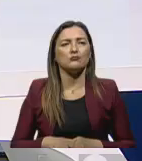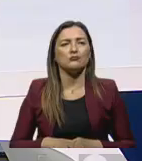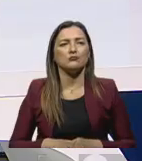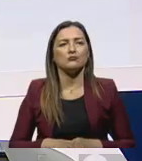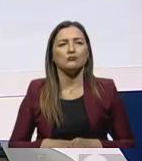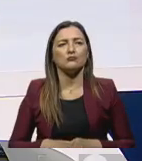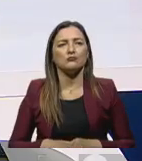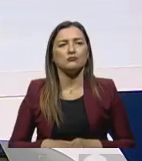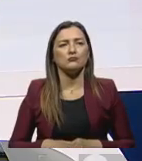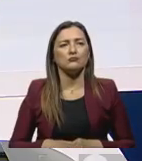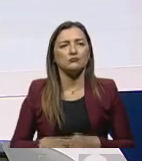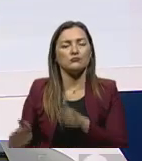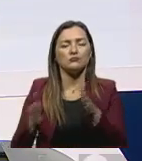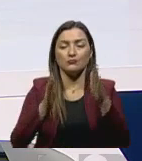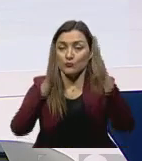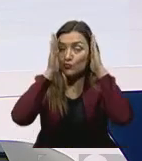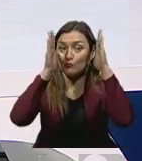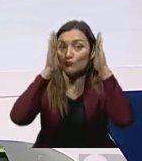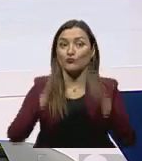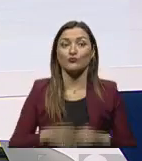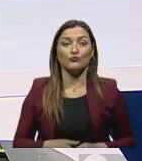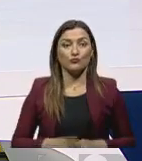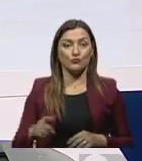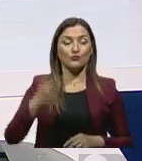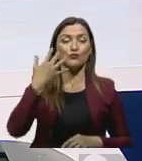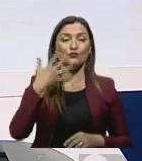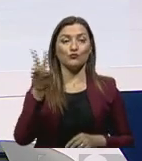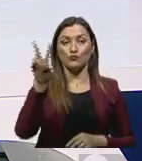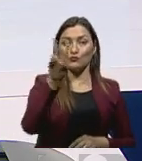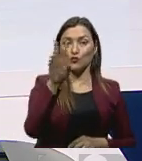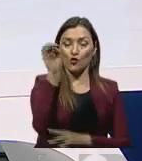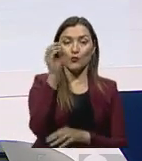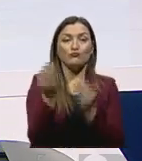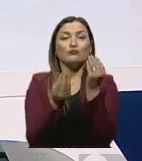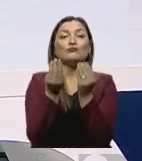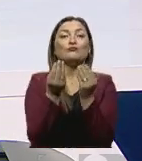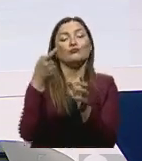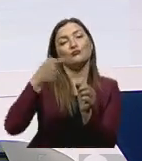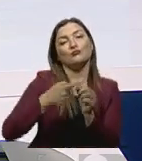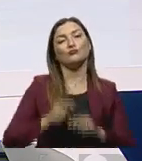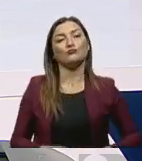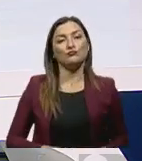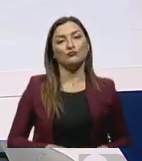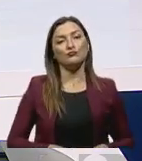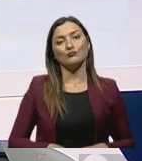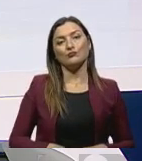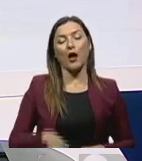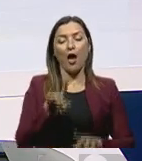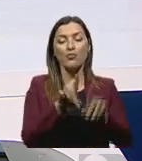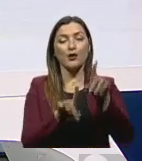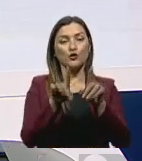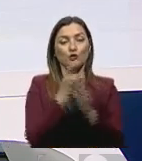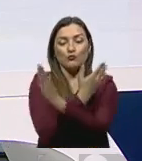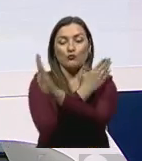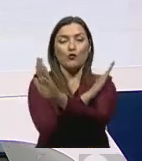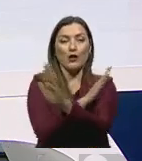horas ahora presten atención porque el próximo 22 de octubre se realizará en Quito una jornada de diagnóstico